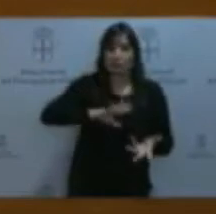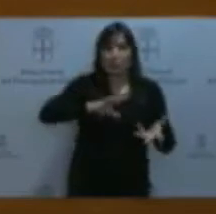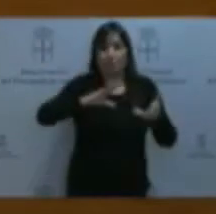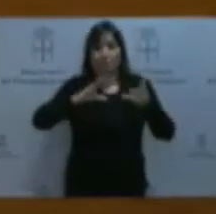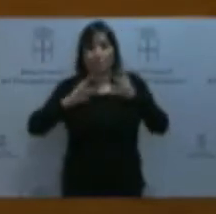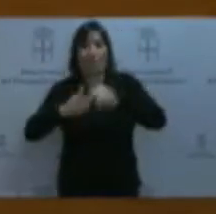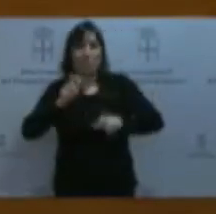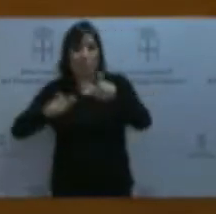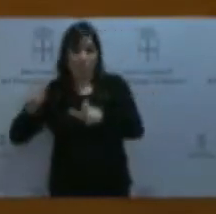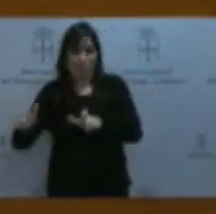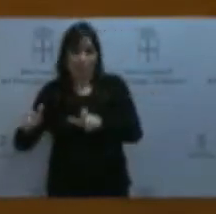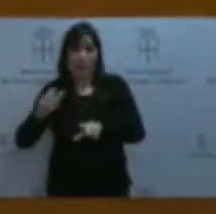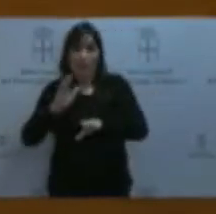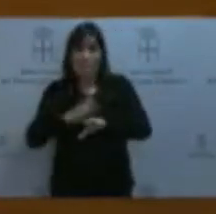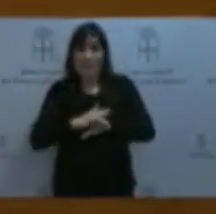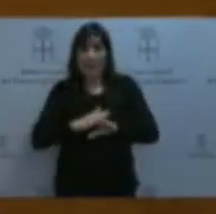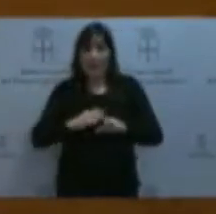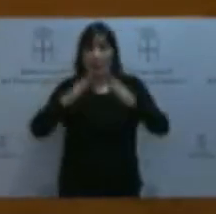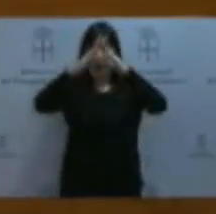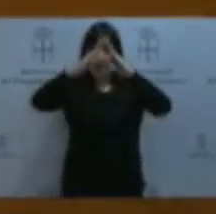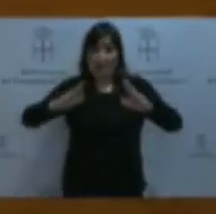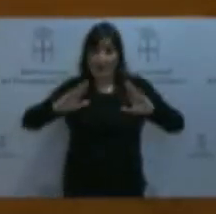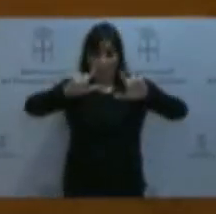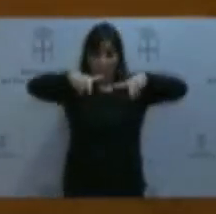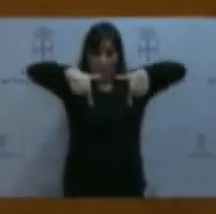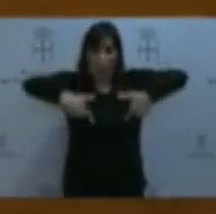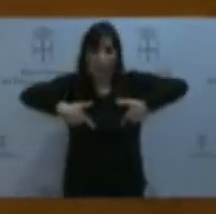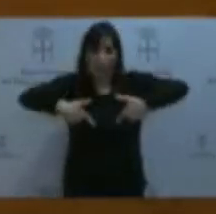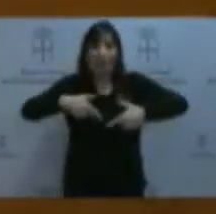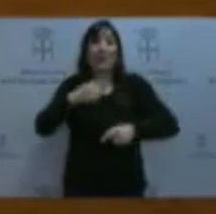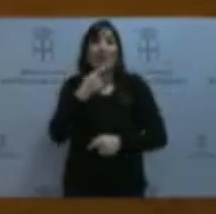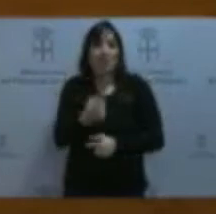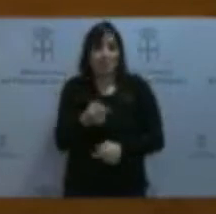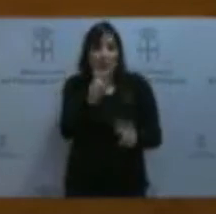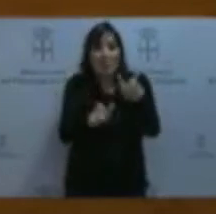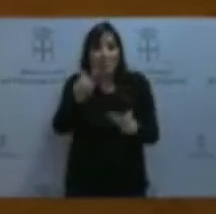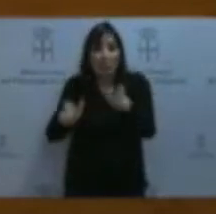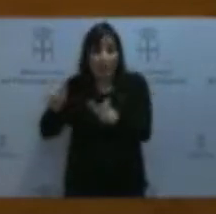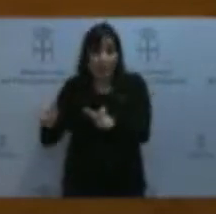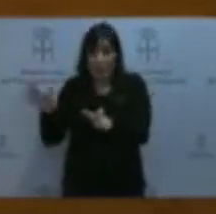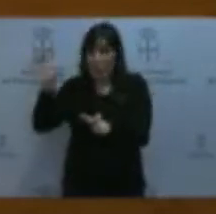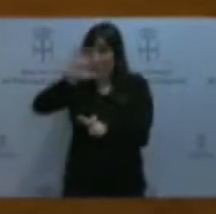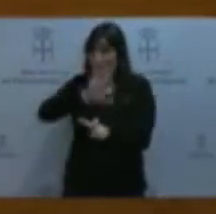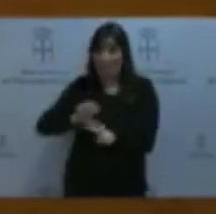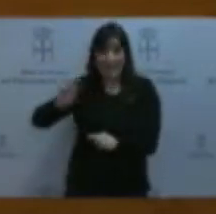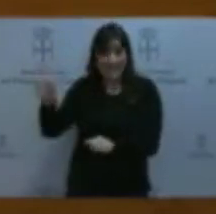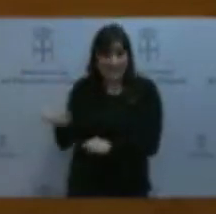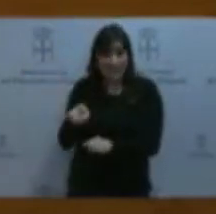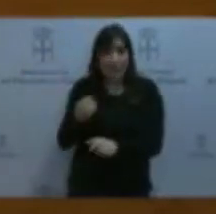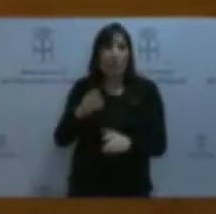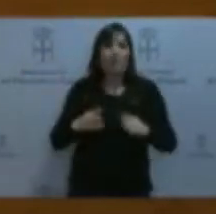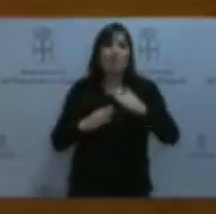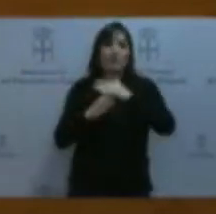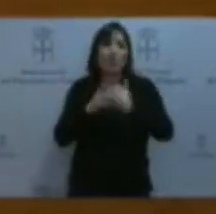pirámide invertida que dibuja la población en muchos países, pues se han ido articulando diferentes